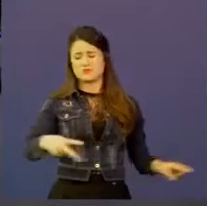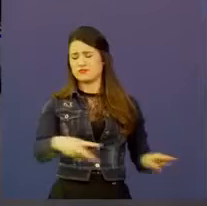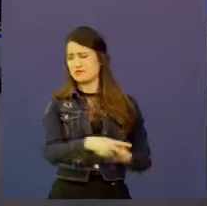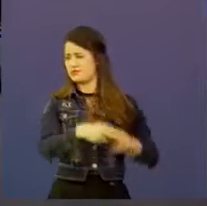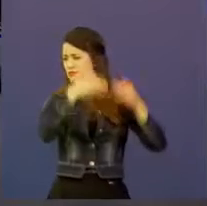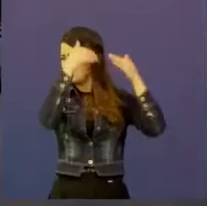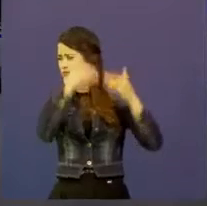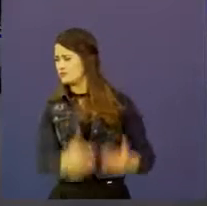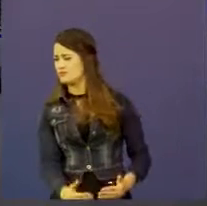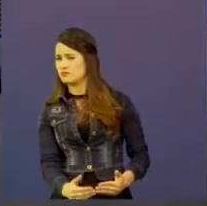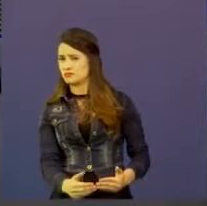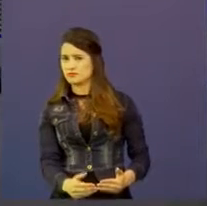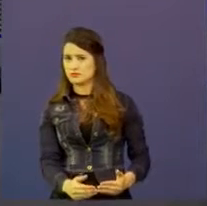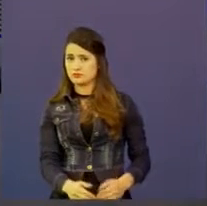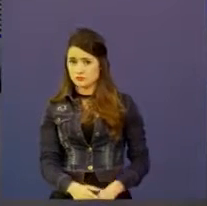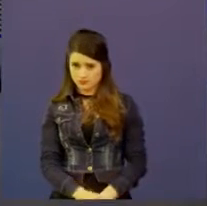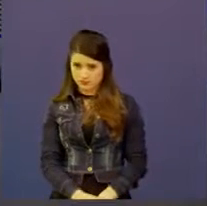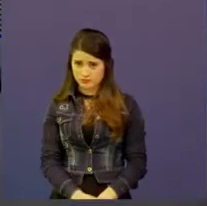inclusive a indagar por gustos?